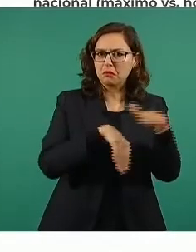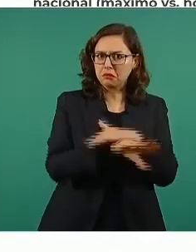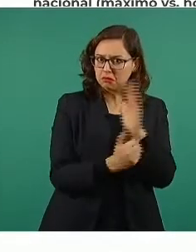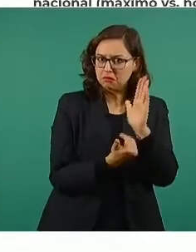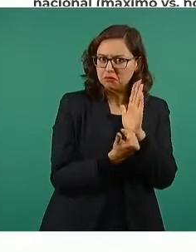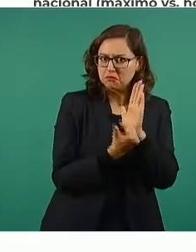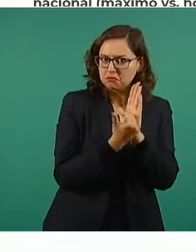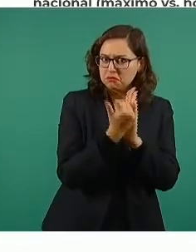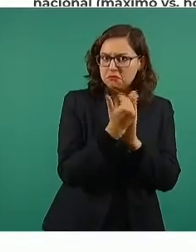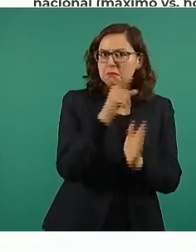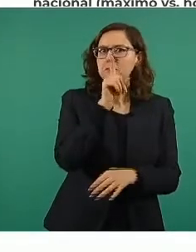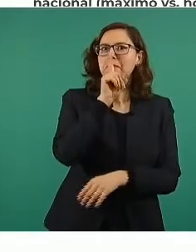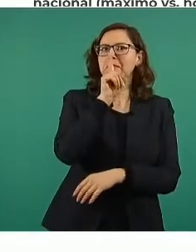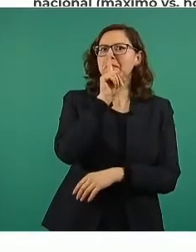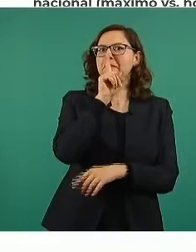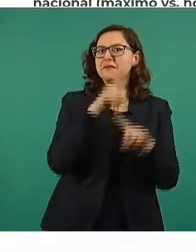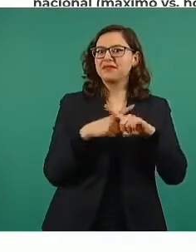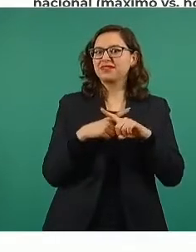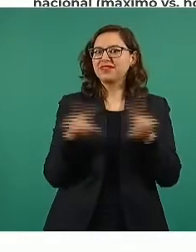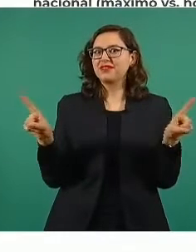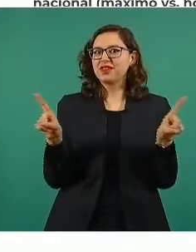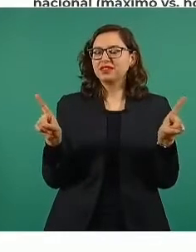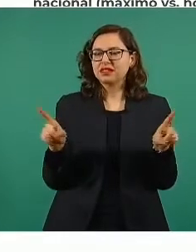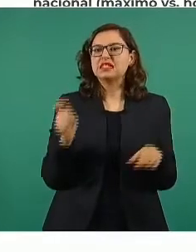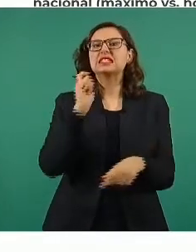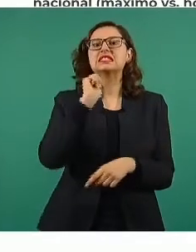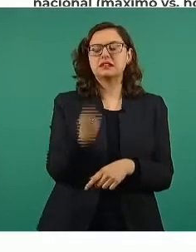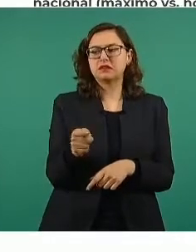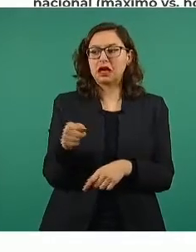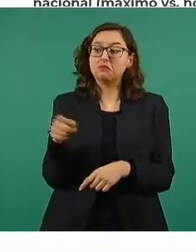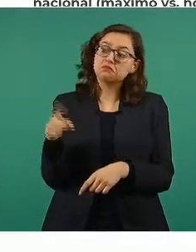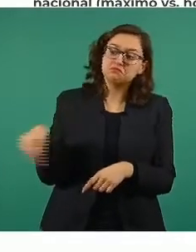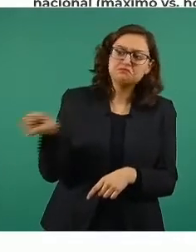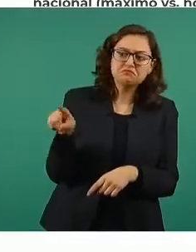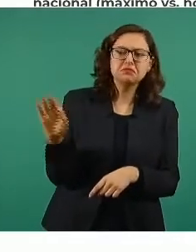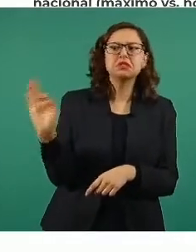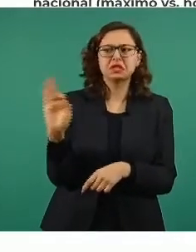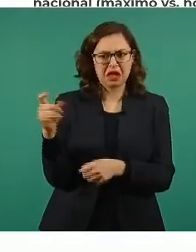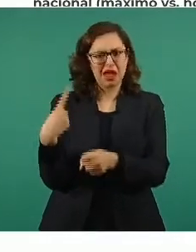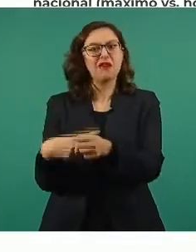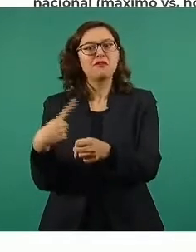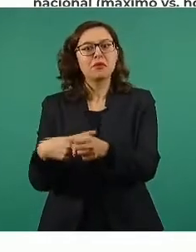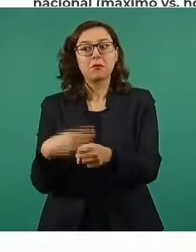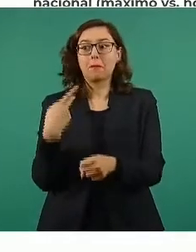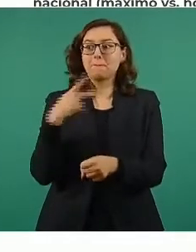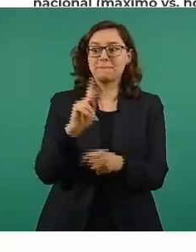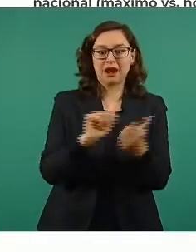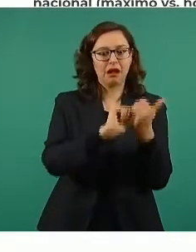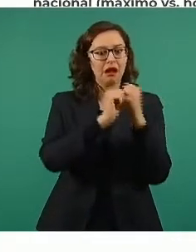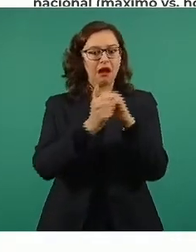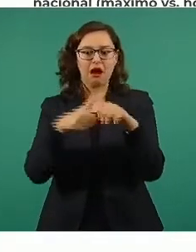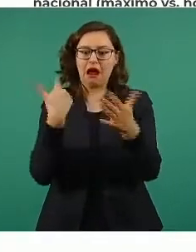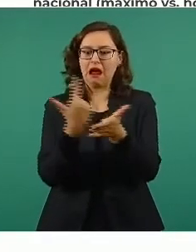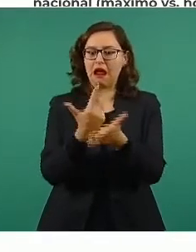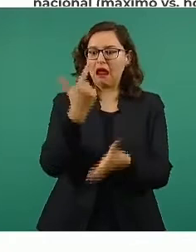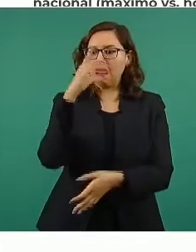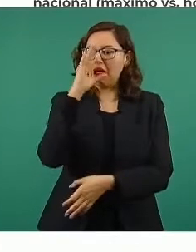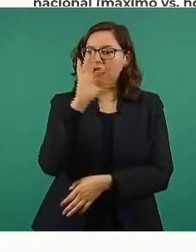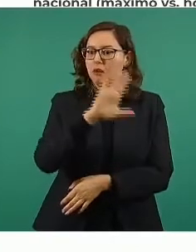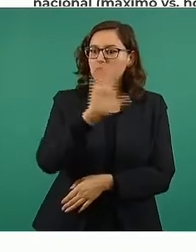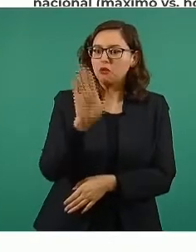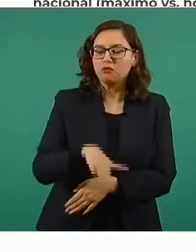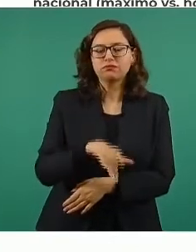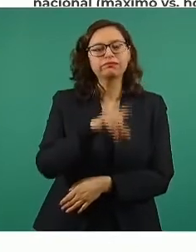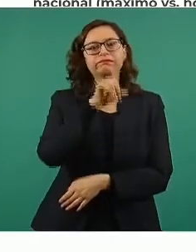en defunciones. Esto es algo muy positivo, es algo muy alentador, porque sin dejar de ver que la epidemia tiene